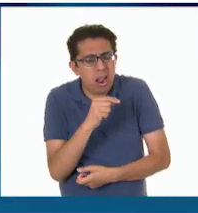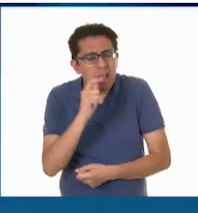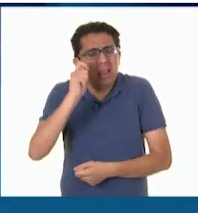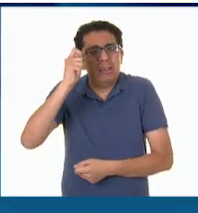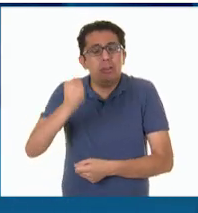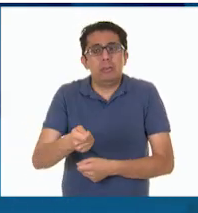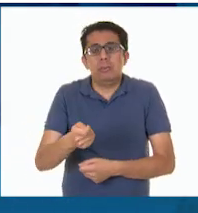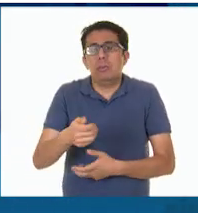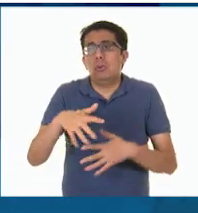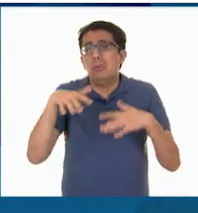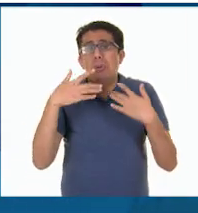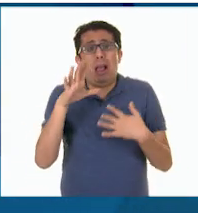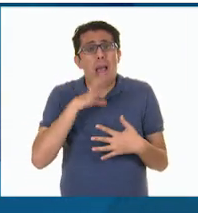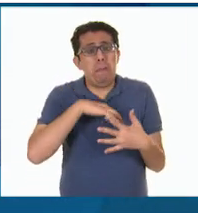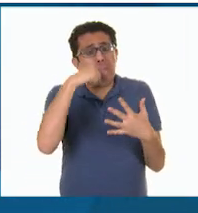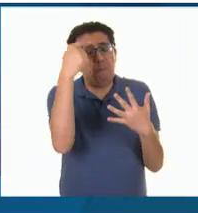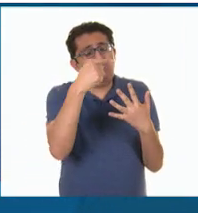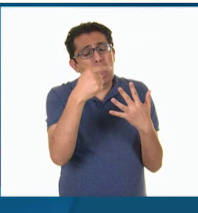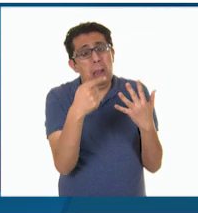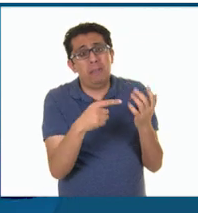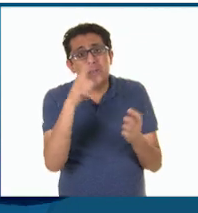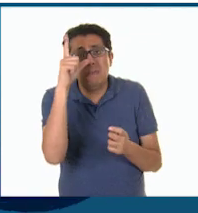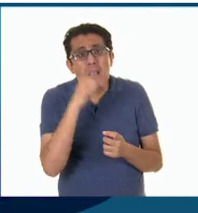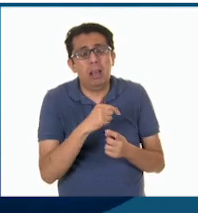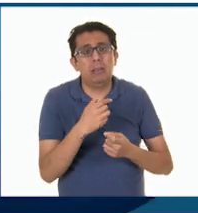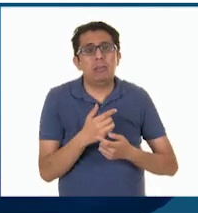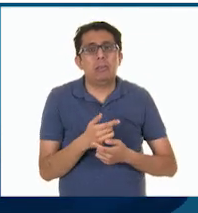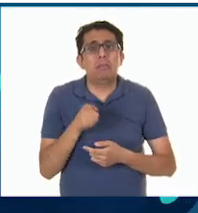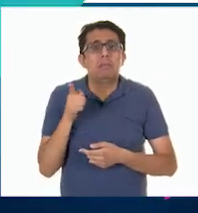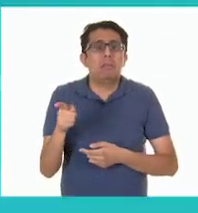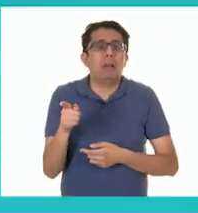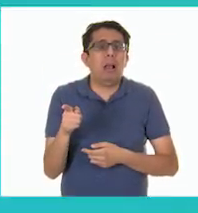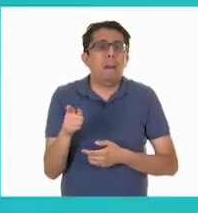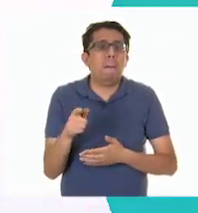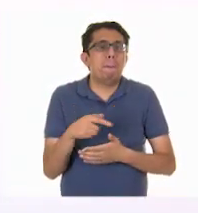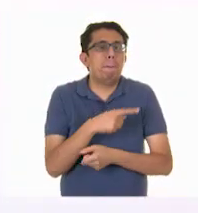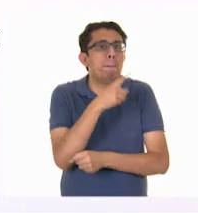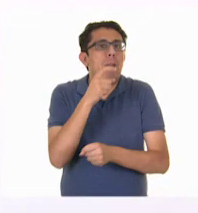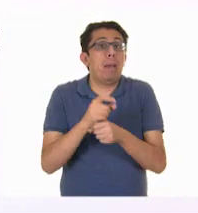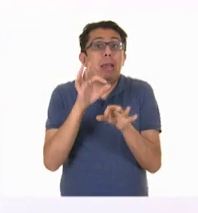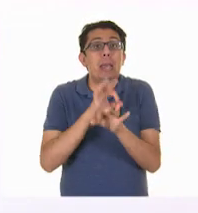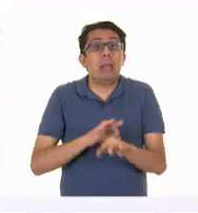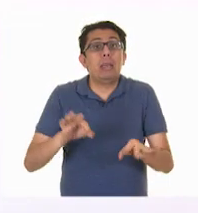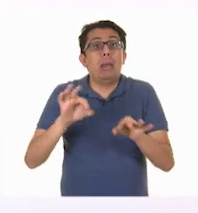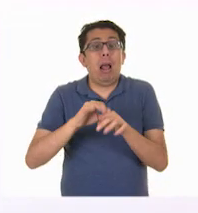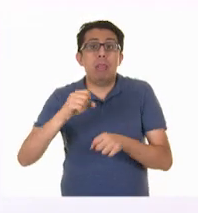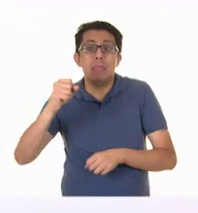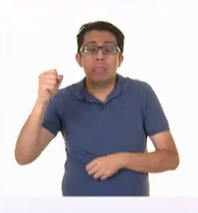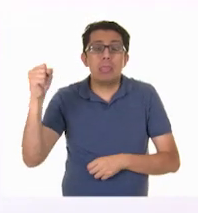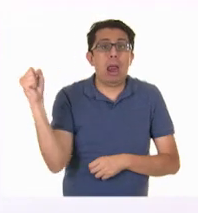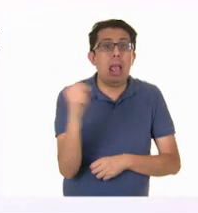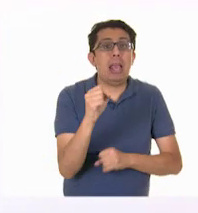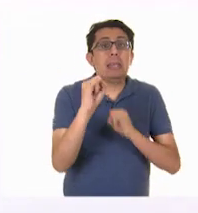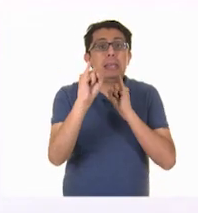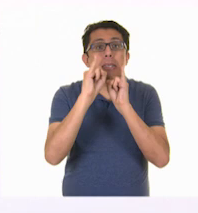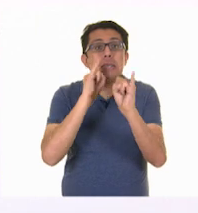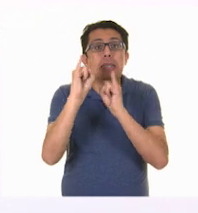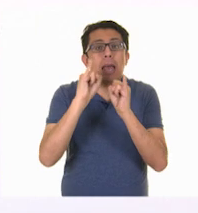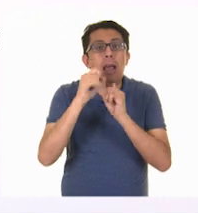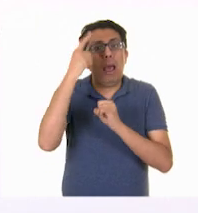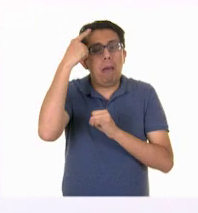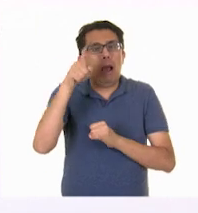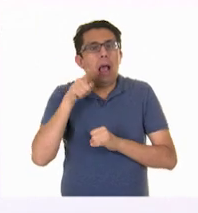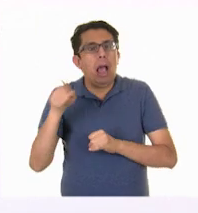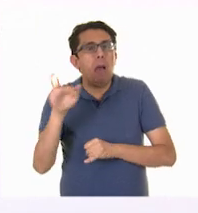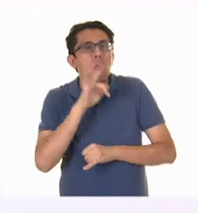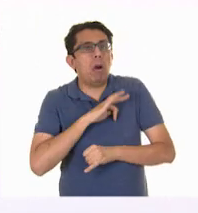Hay muchísimas fallas. Para empezar, no tuvo un traductor para que el señor Martínez lograra entender lo que le